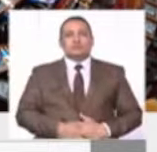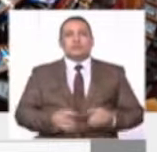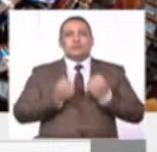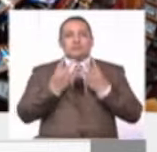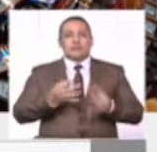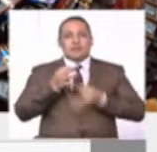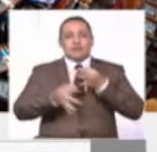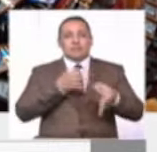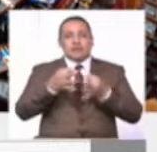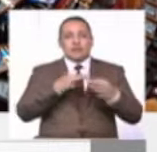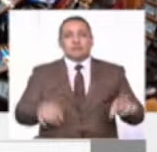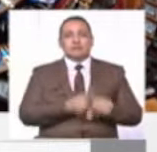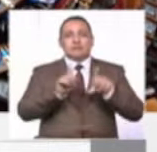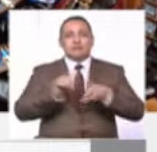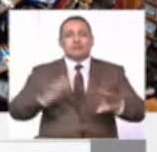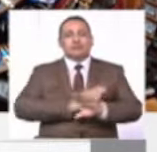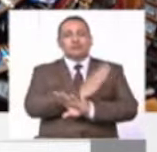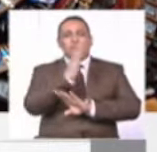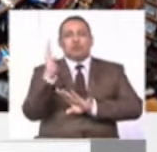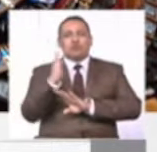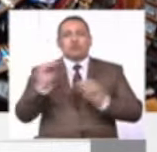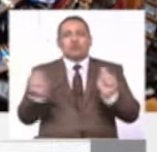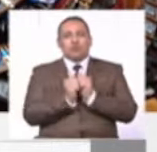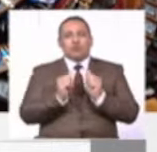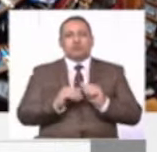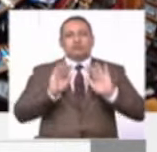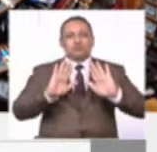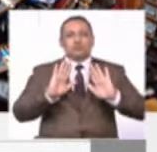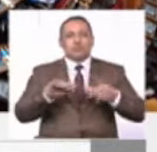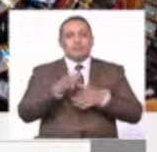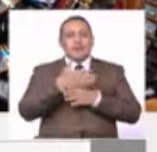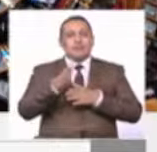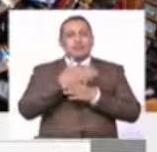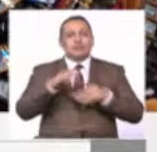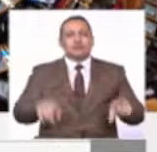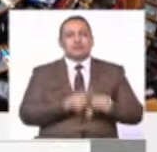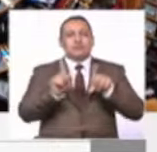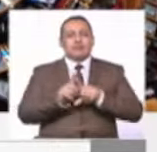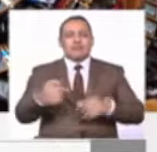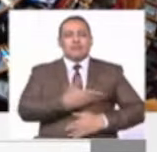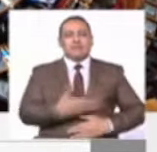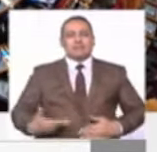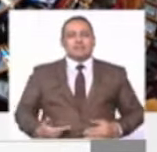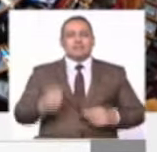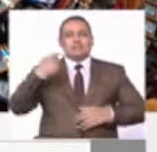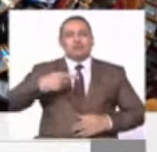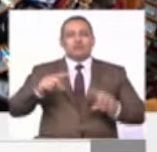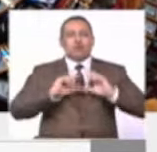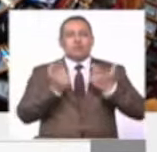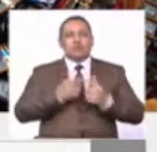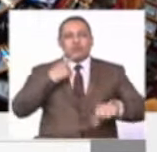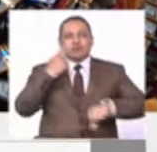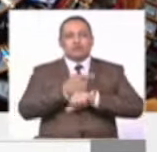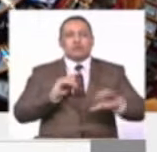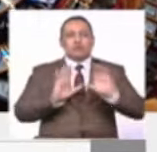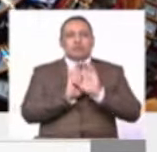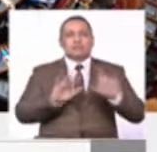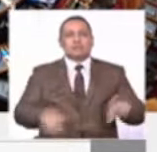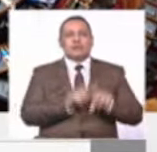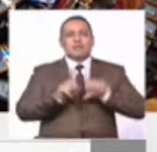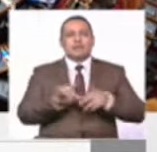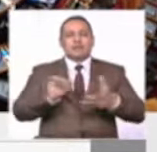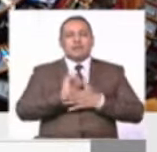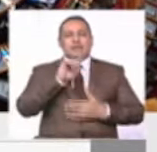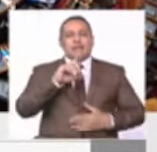que mencionar también que durante su eh participación la presidenta de la subcomisión de acusaciones constitucionales